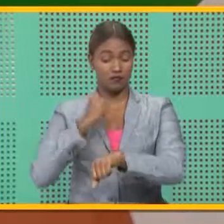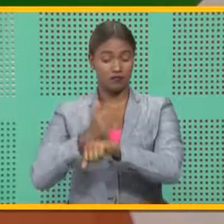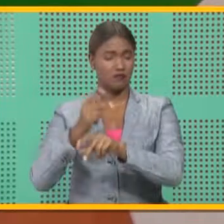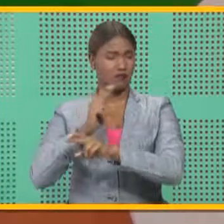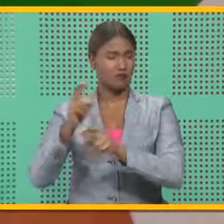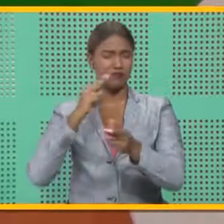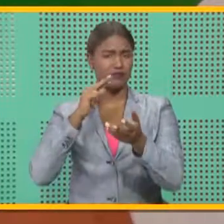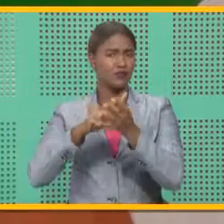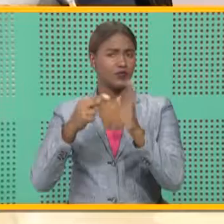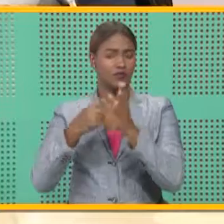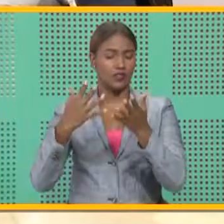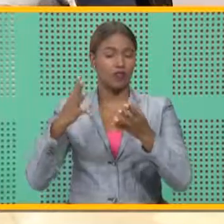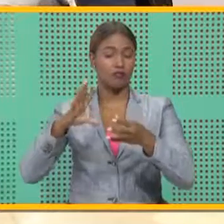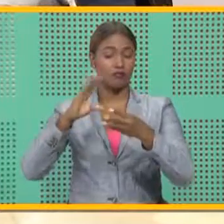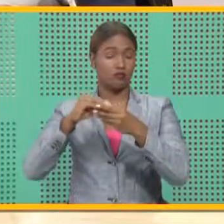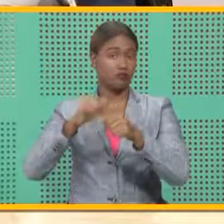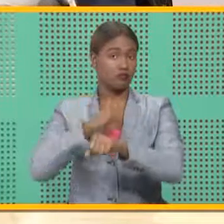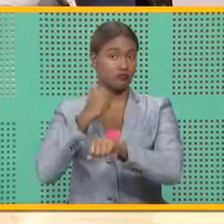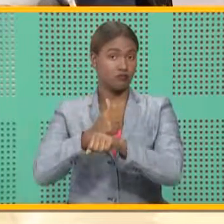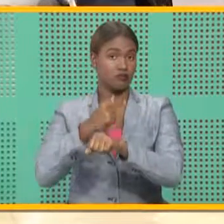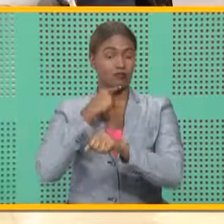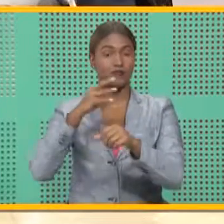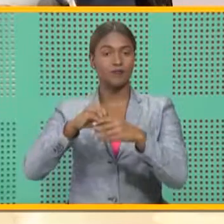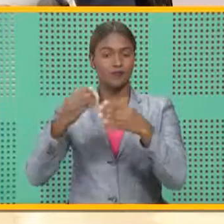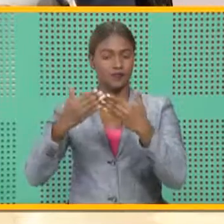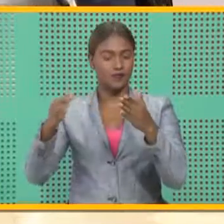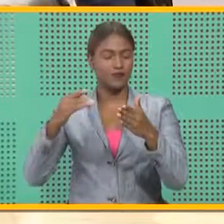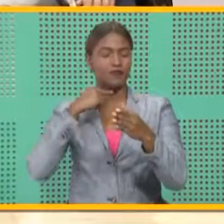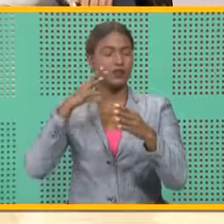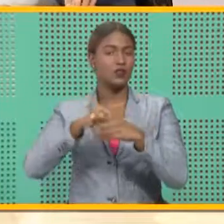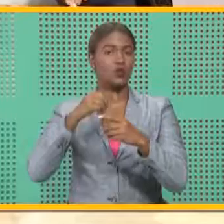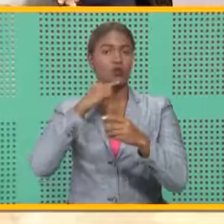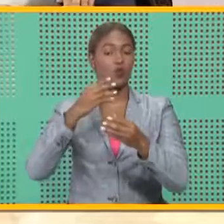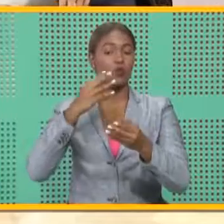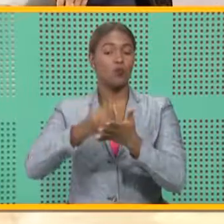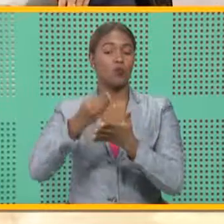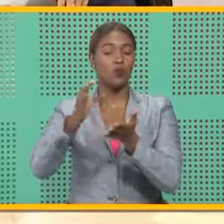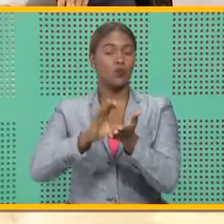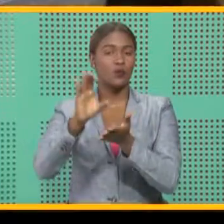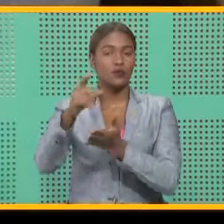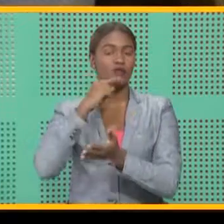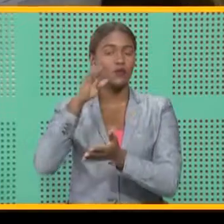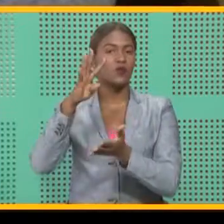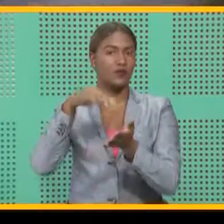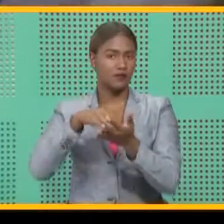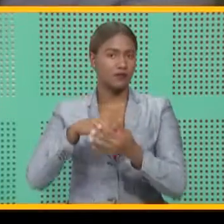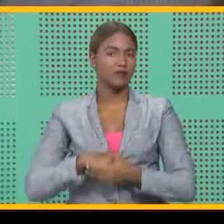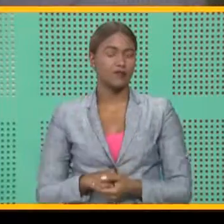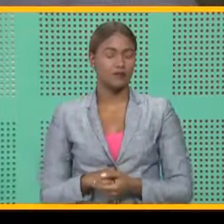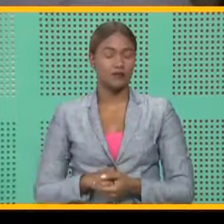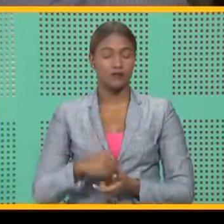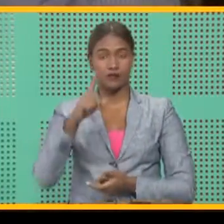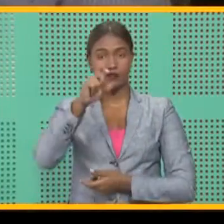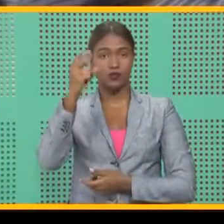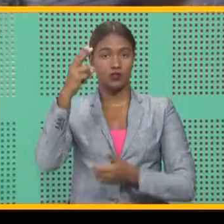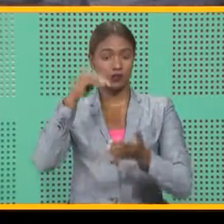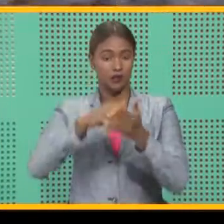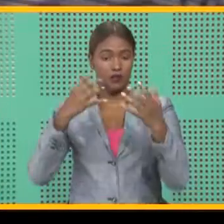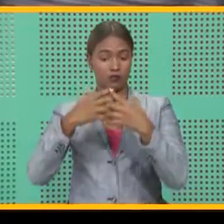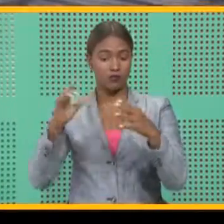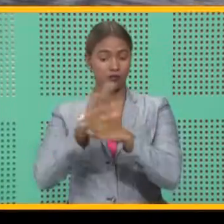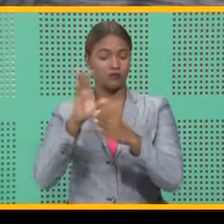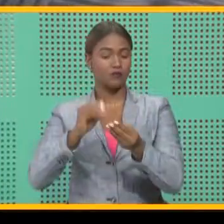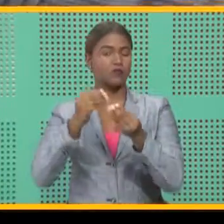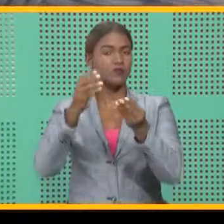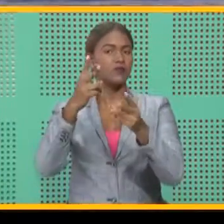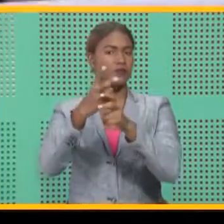decir prestados. Aprobados, desembolsados unos 4.000. 112 mil microempresarios reciben